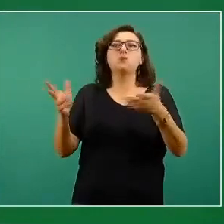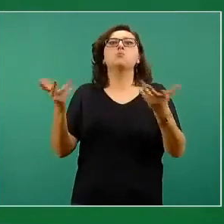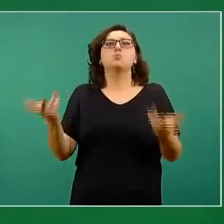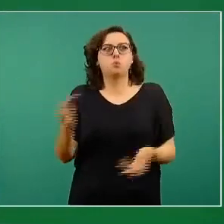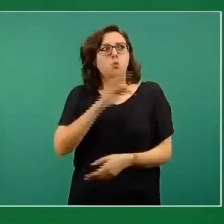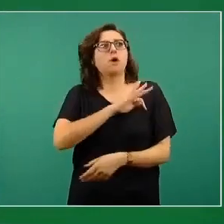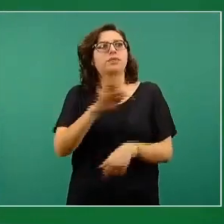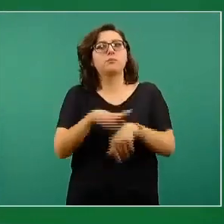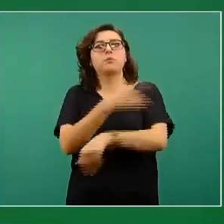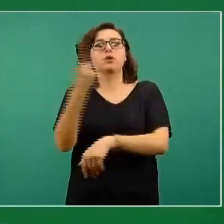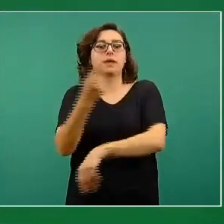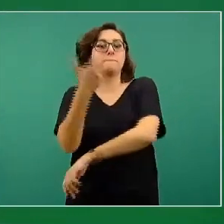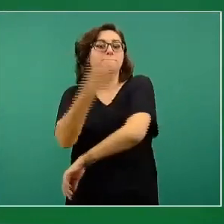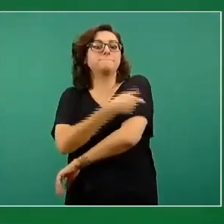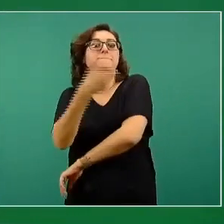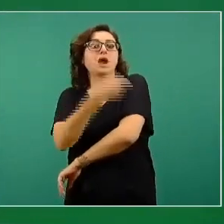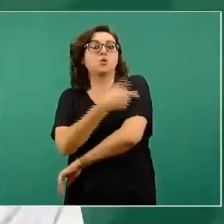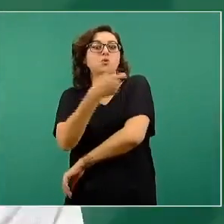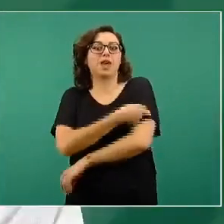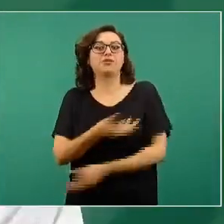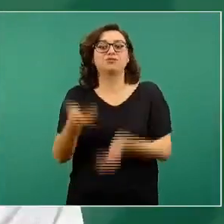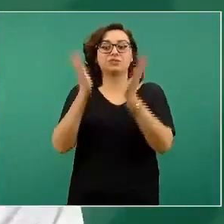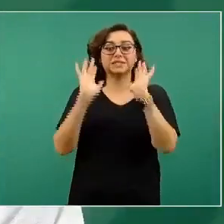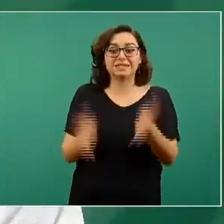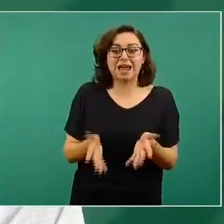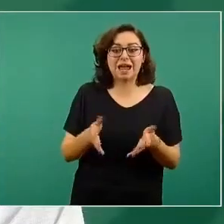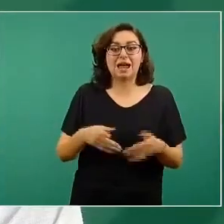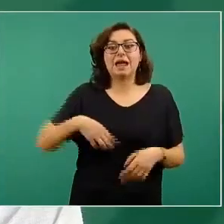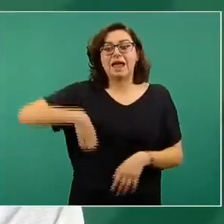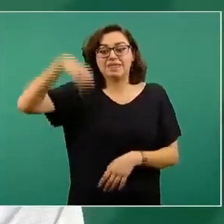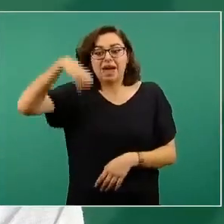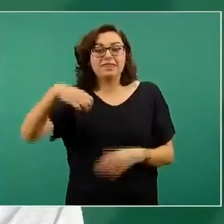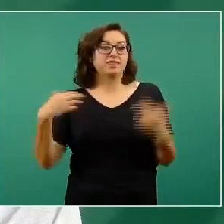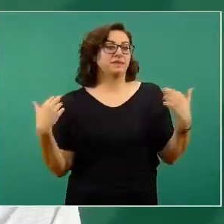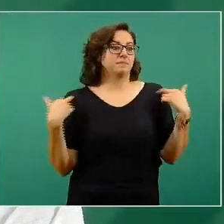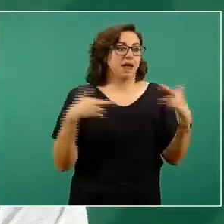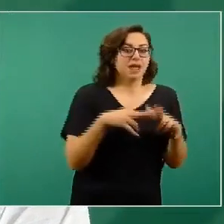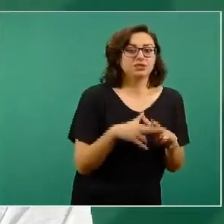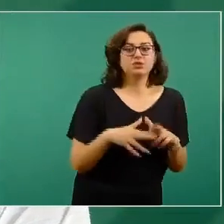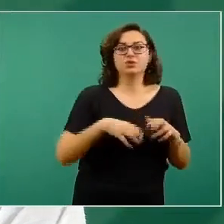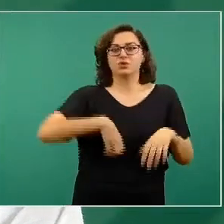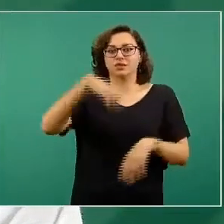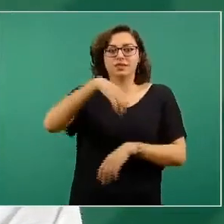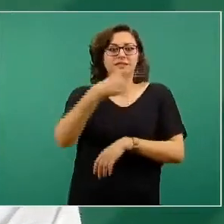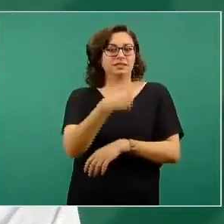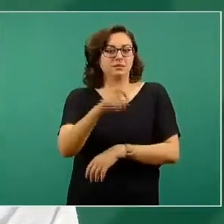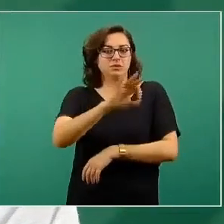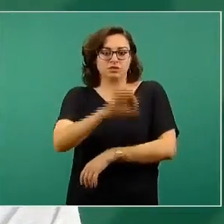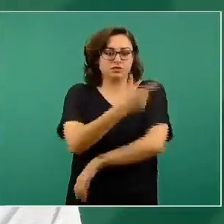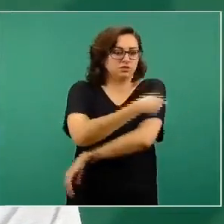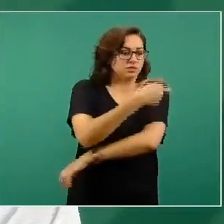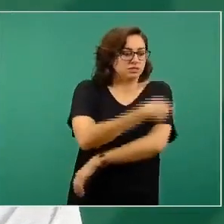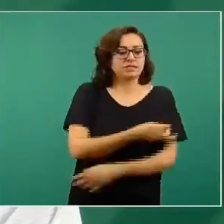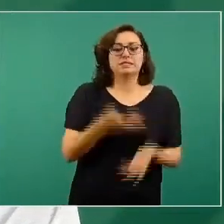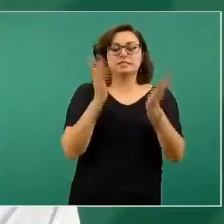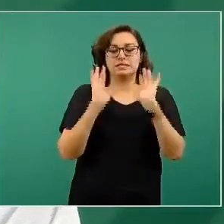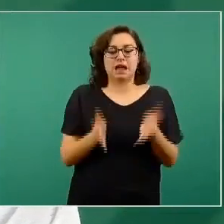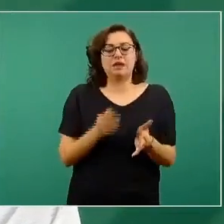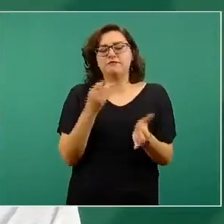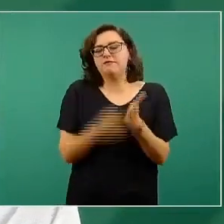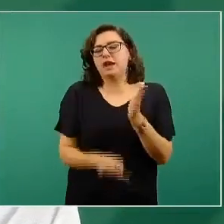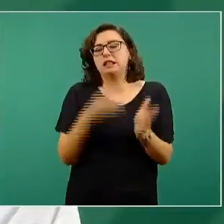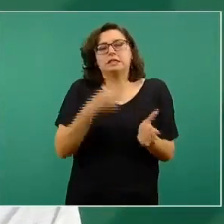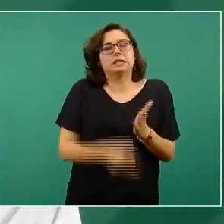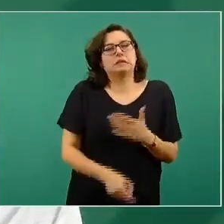y prácticamente la cobertura completa también del personal educativo. Nos faltan un poco más de 6,000 aplicaciones